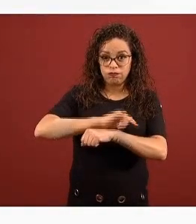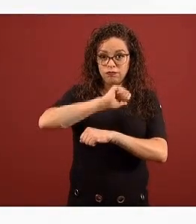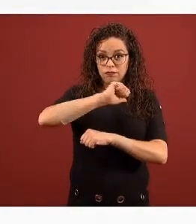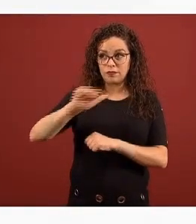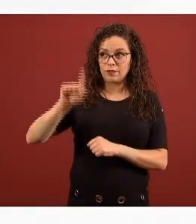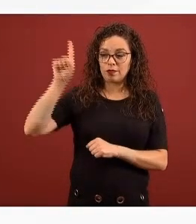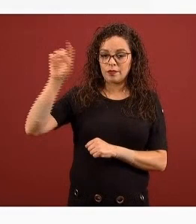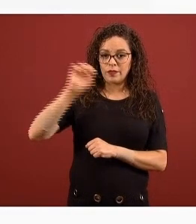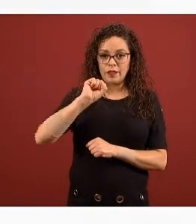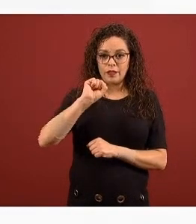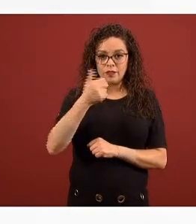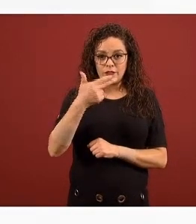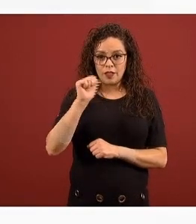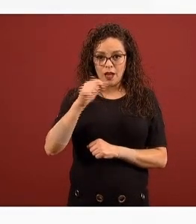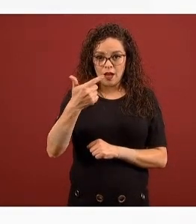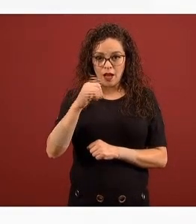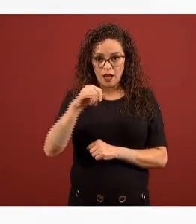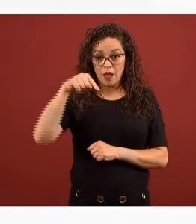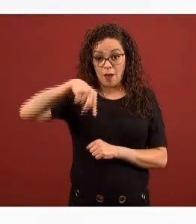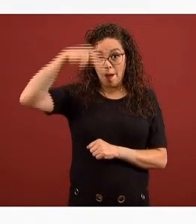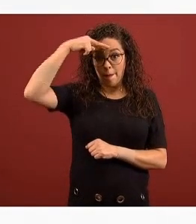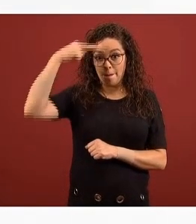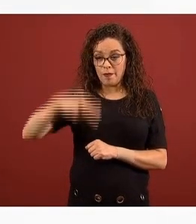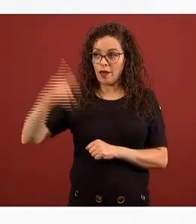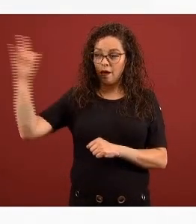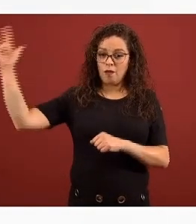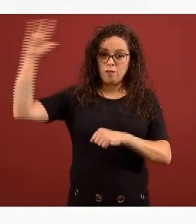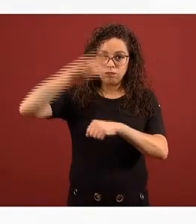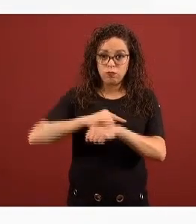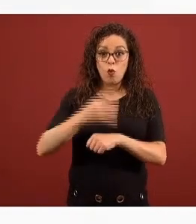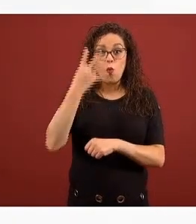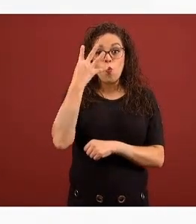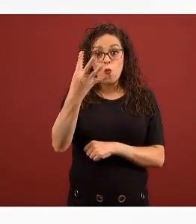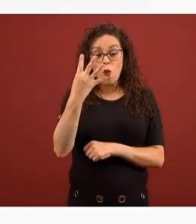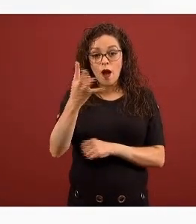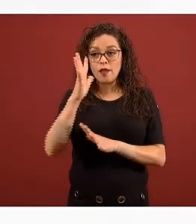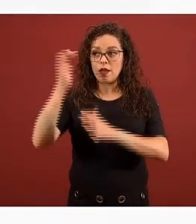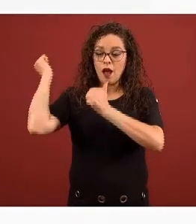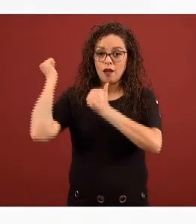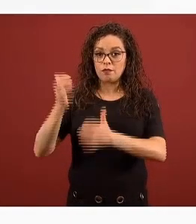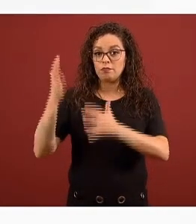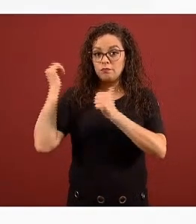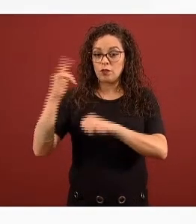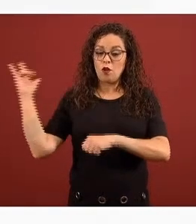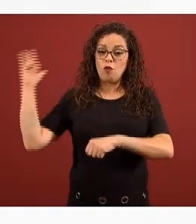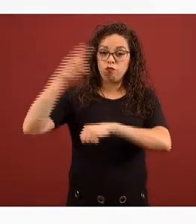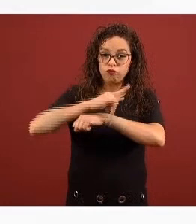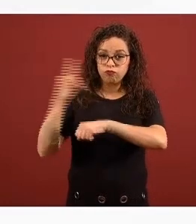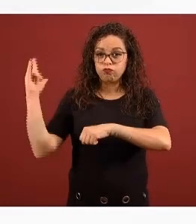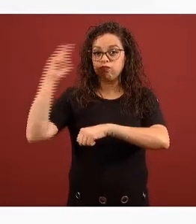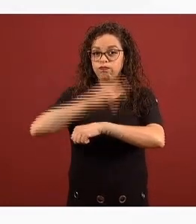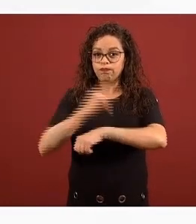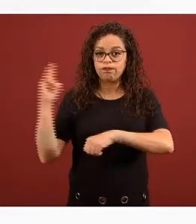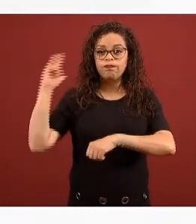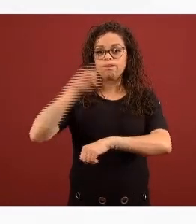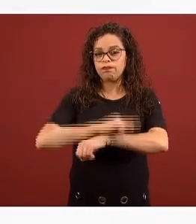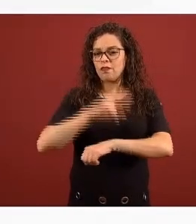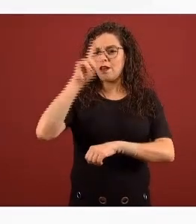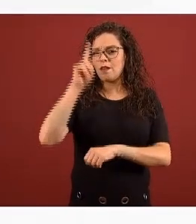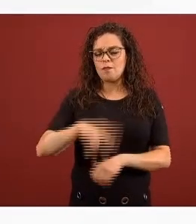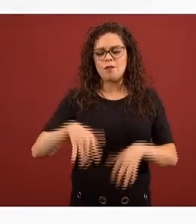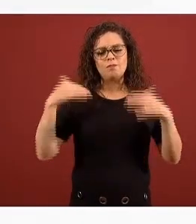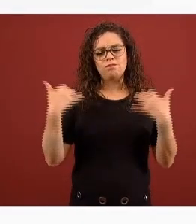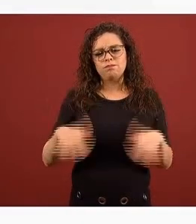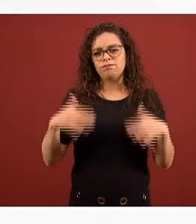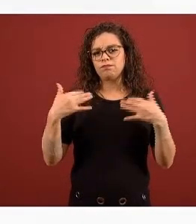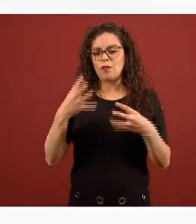México. Y han sido 4 vuelos los que hemos recibido y hemos estado muy entusiastas de recibir